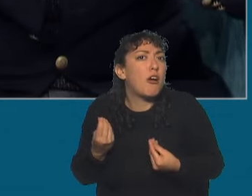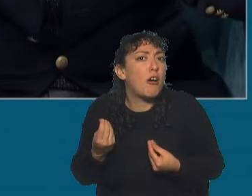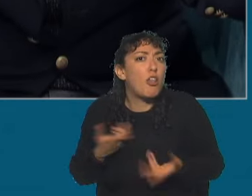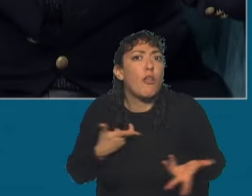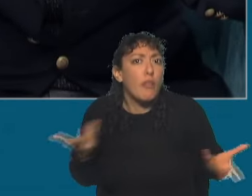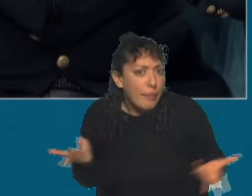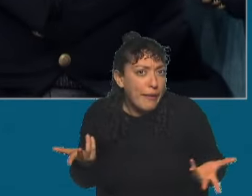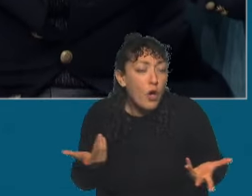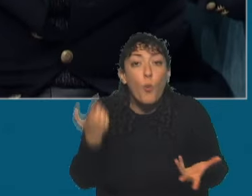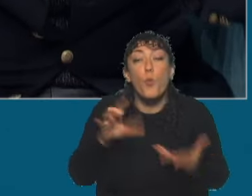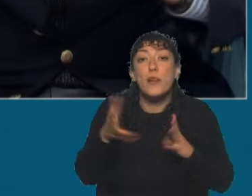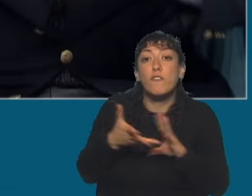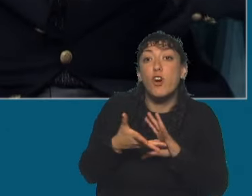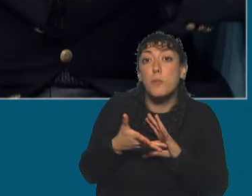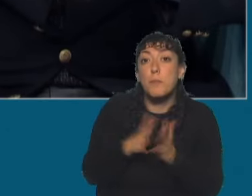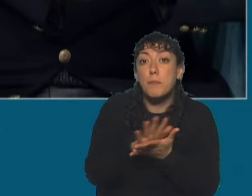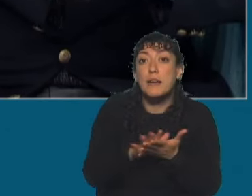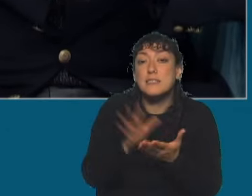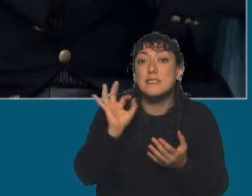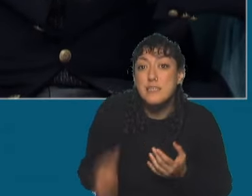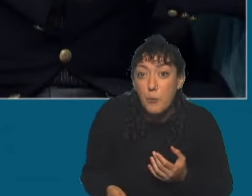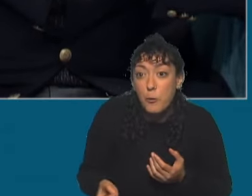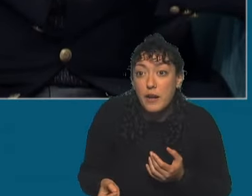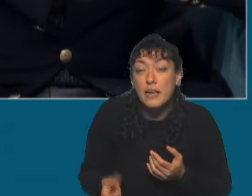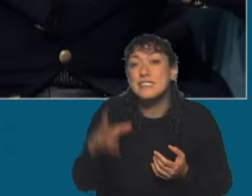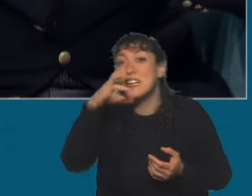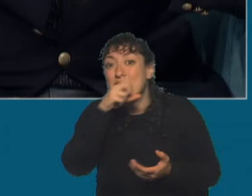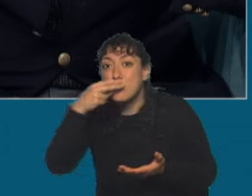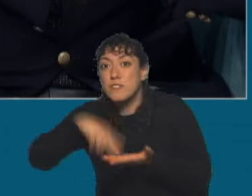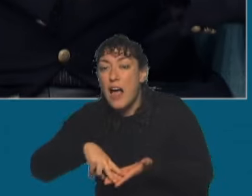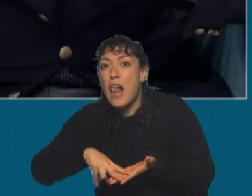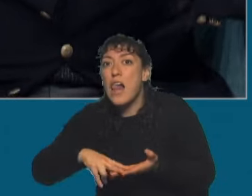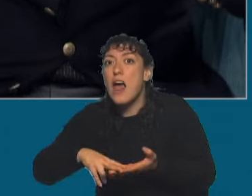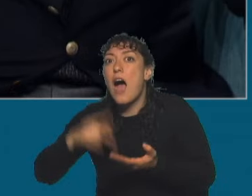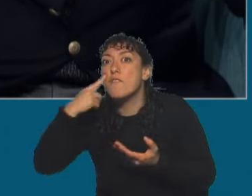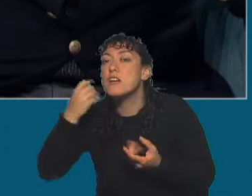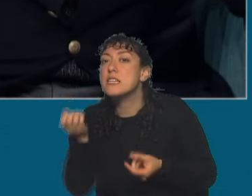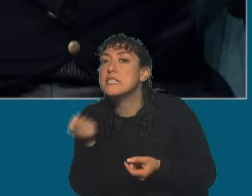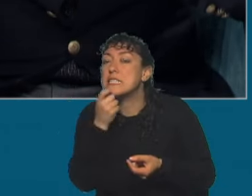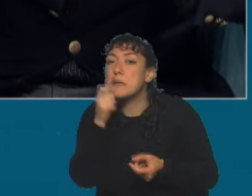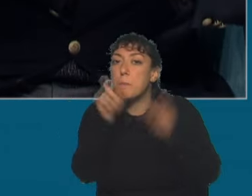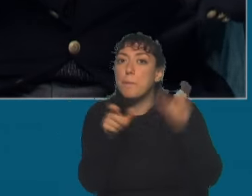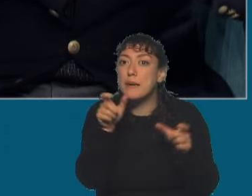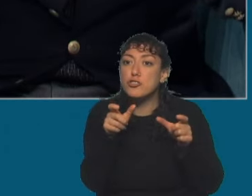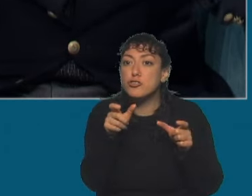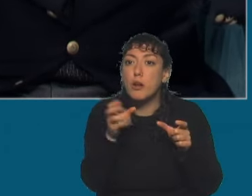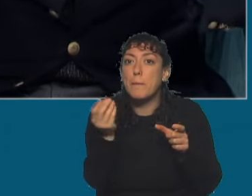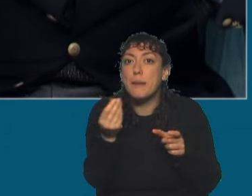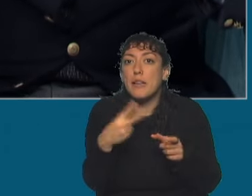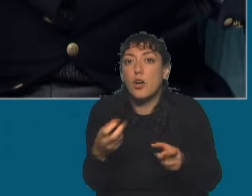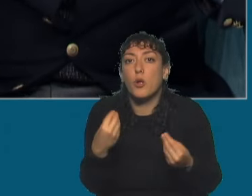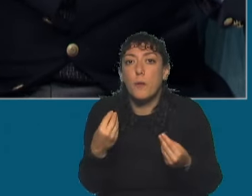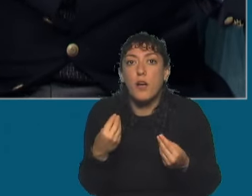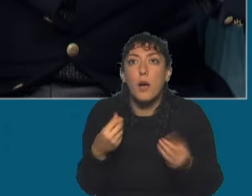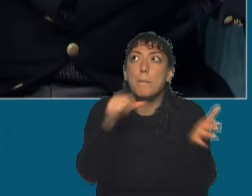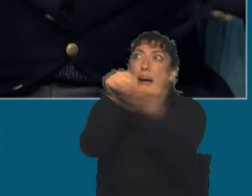de saberlo es levantar el secreto fiscal a ver si los que se llevaron, porque claro, llevarse plata al exterior no es un